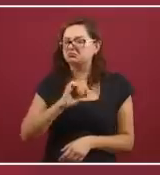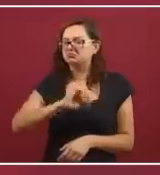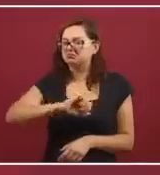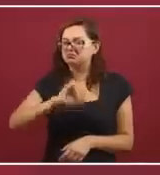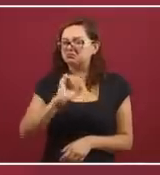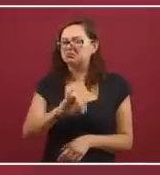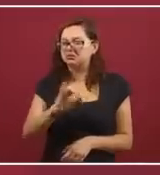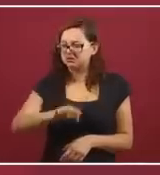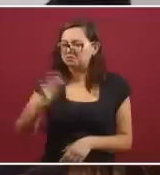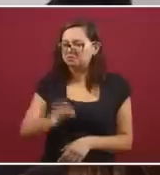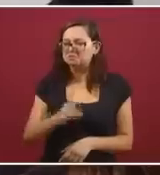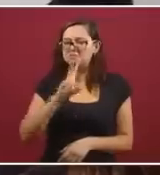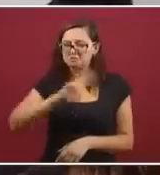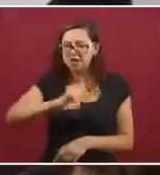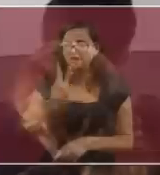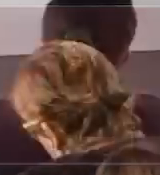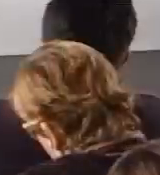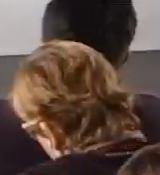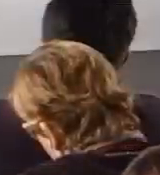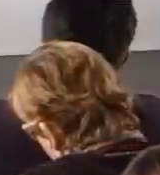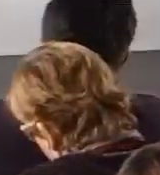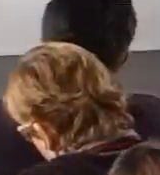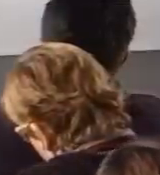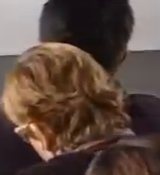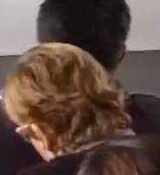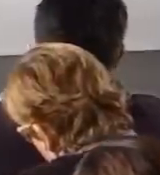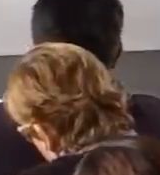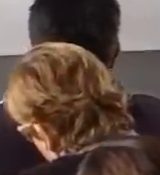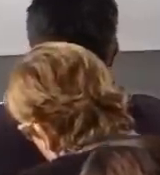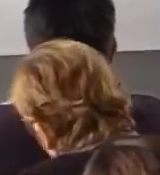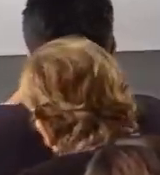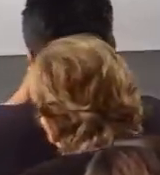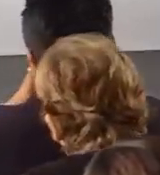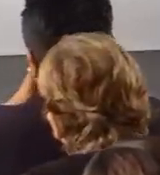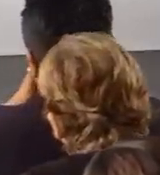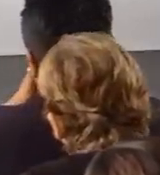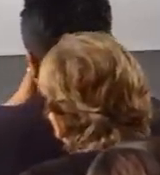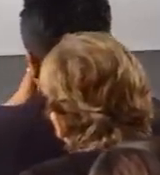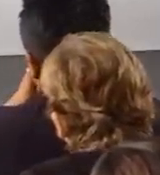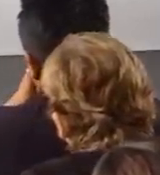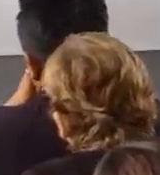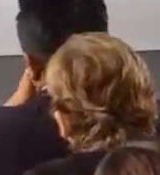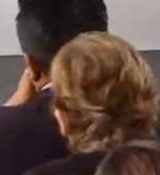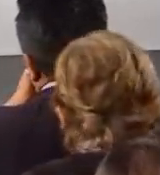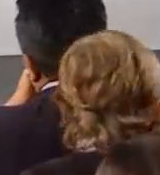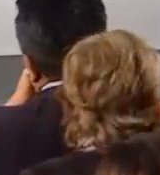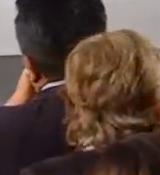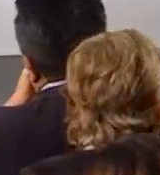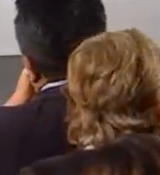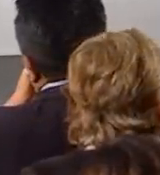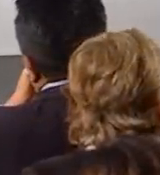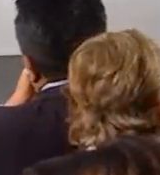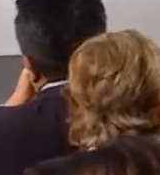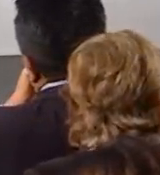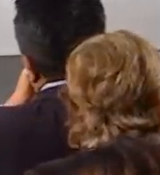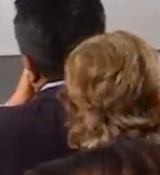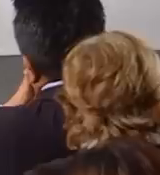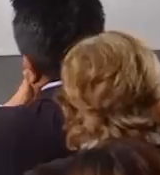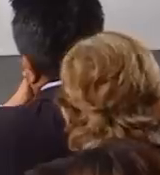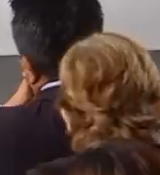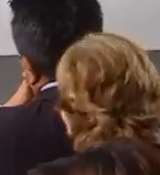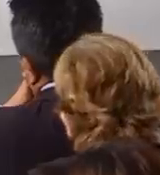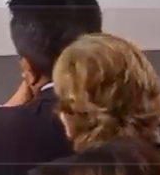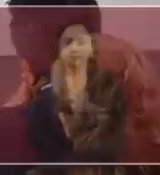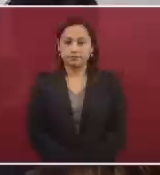manifestó la gente creación sobre el tema de baja california no mejor no no particularizar lo pero no